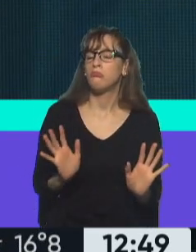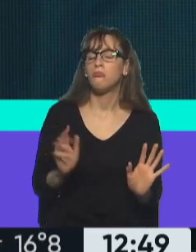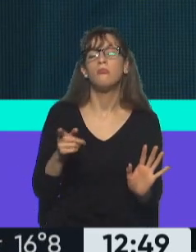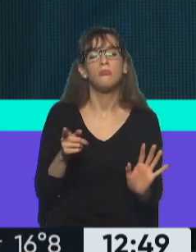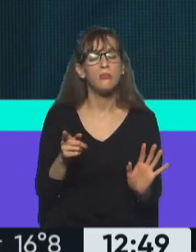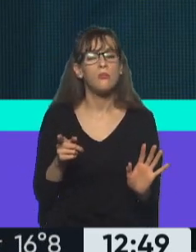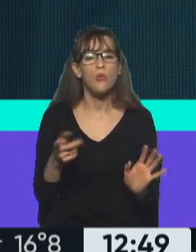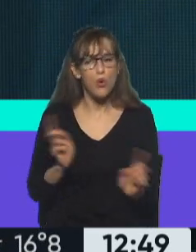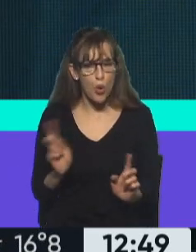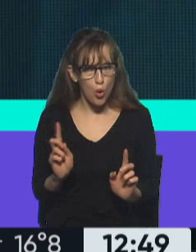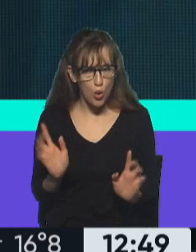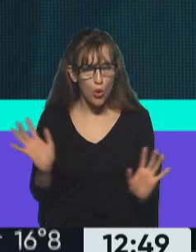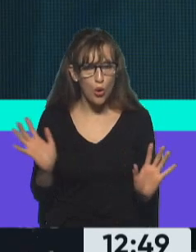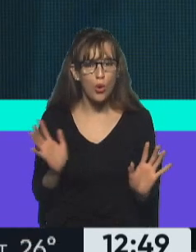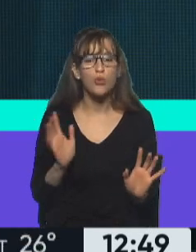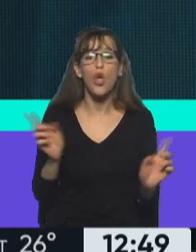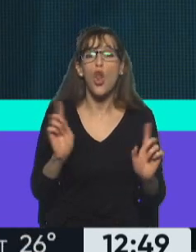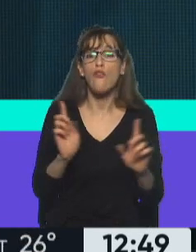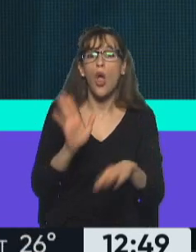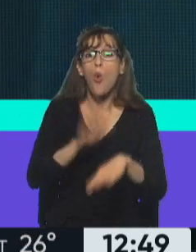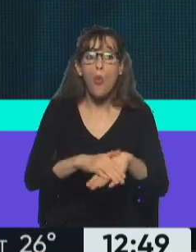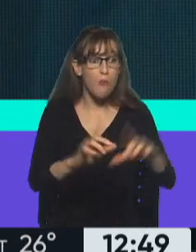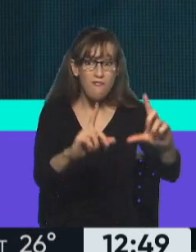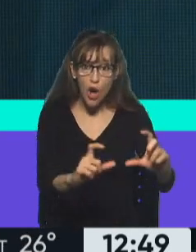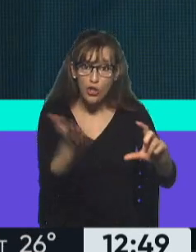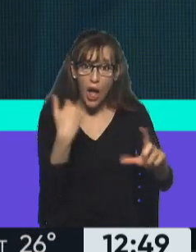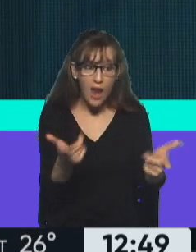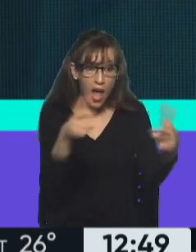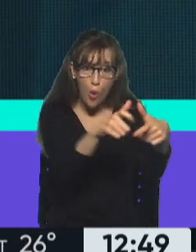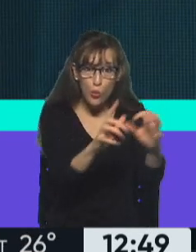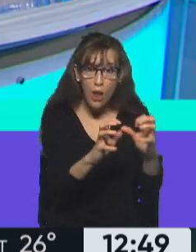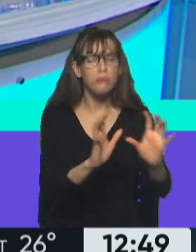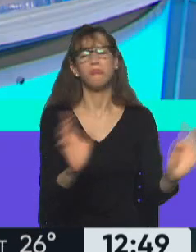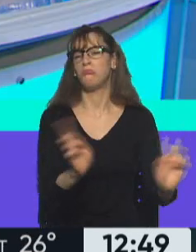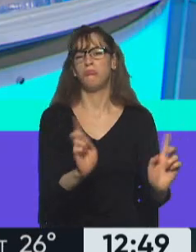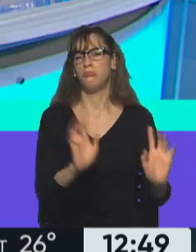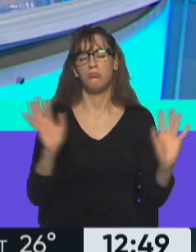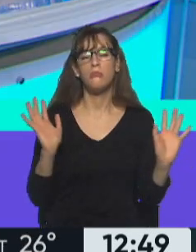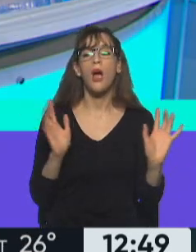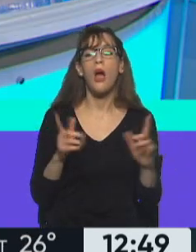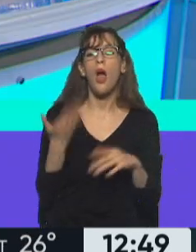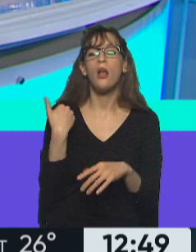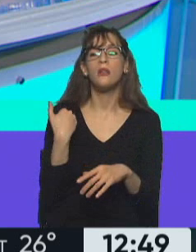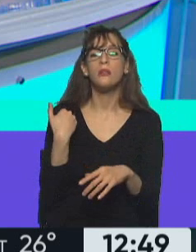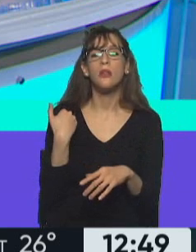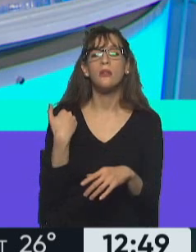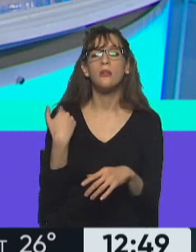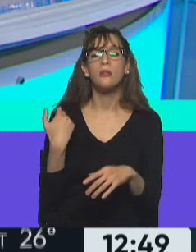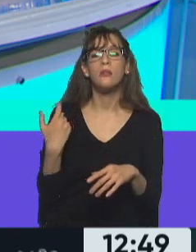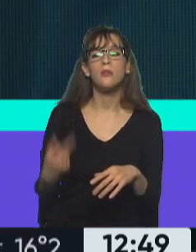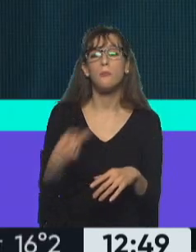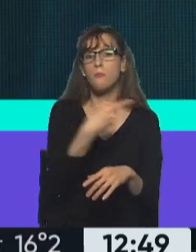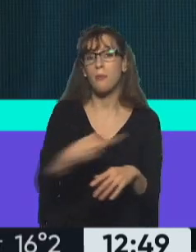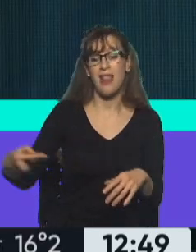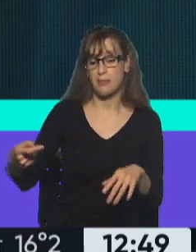no todo se fue el impacto no sólo se ha pasantes tenía una determinada intención de voto determinada la primera semana de